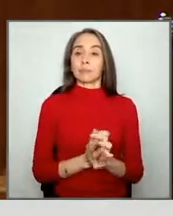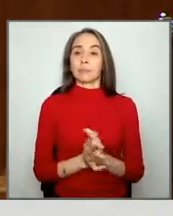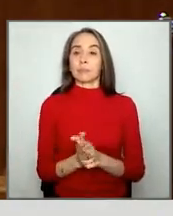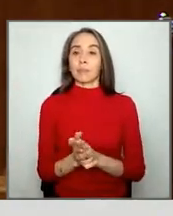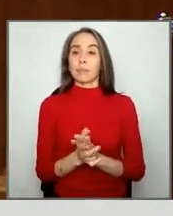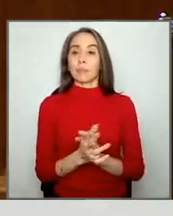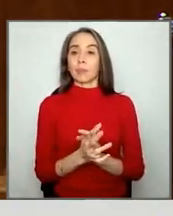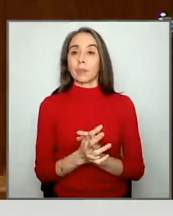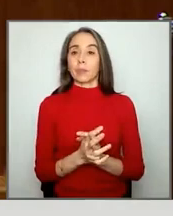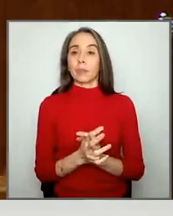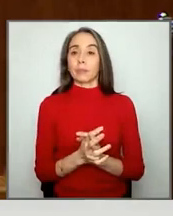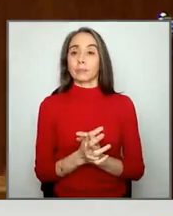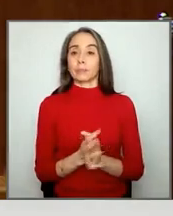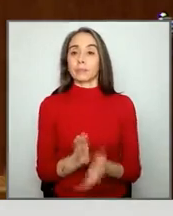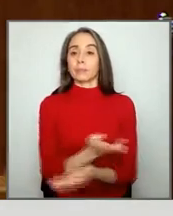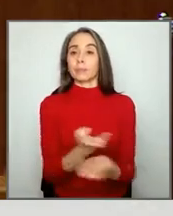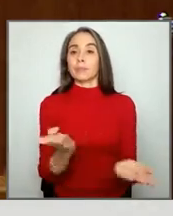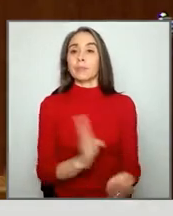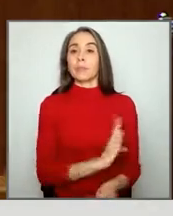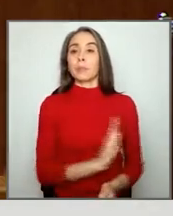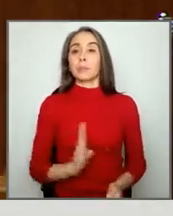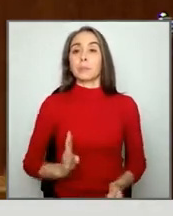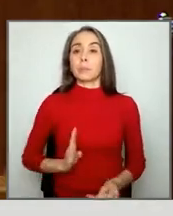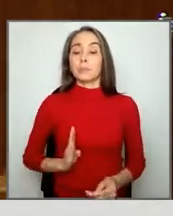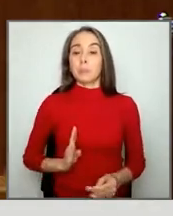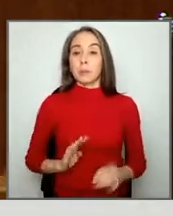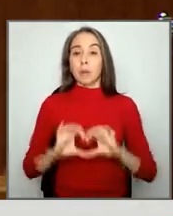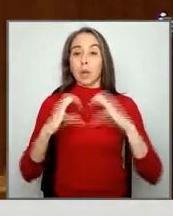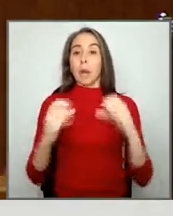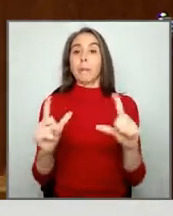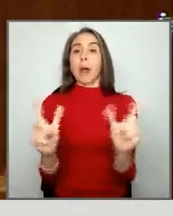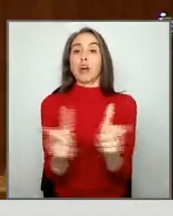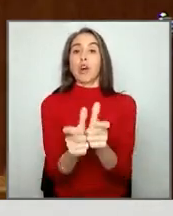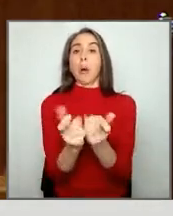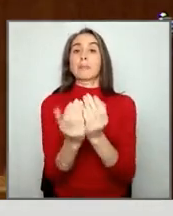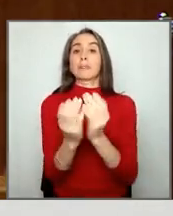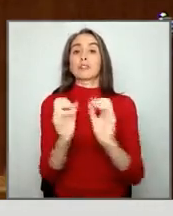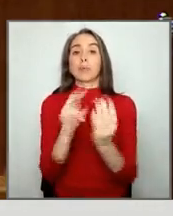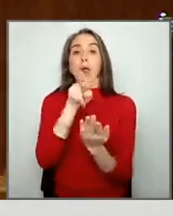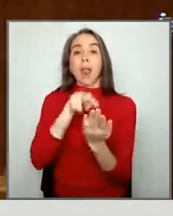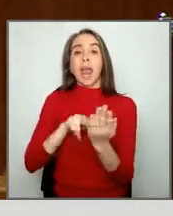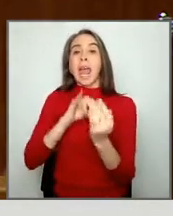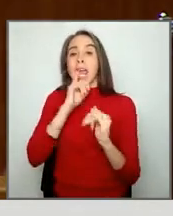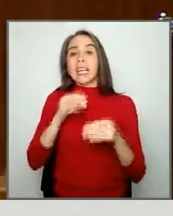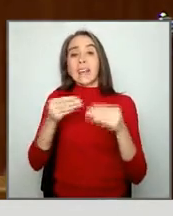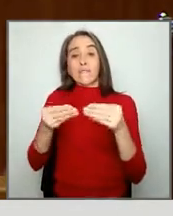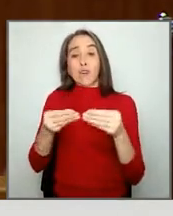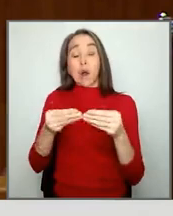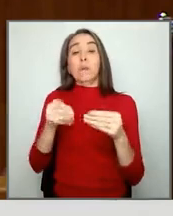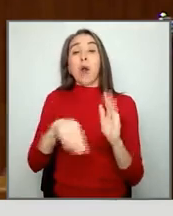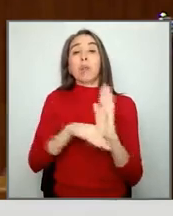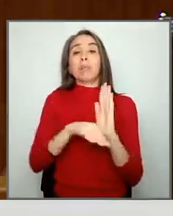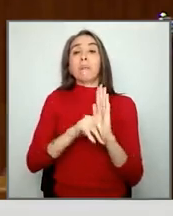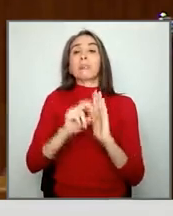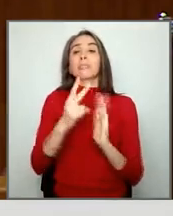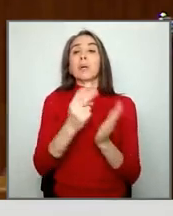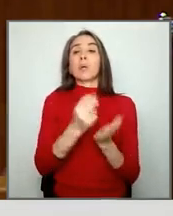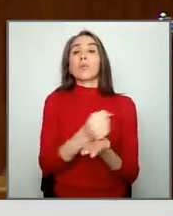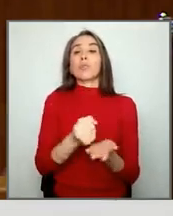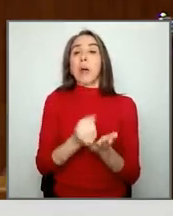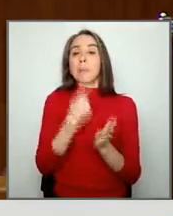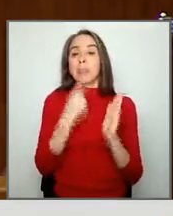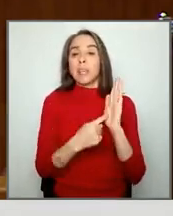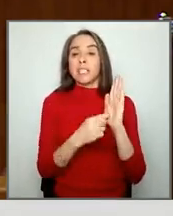honorable cámara la comisión de Educación viene a informar en segundo trámite constitucional y primero reglamentario